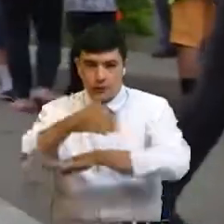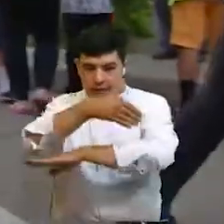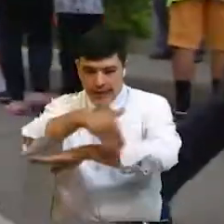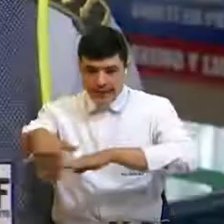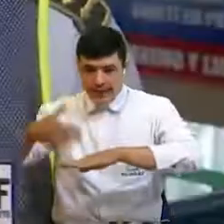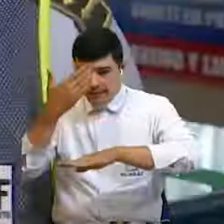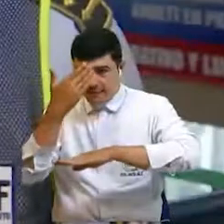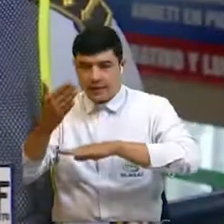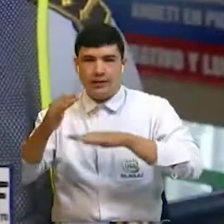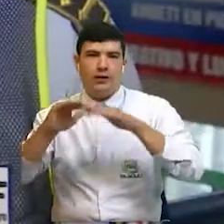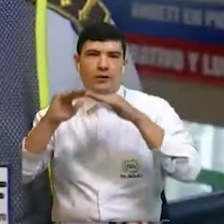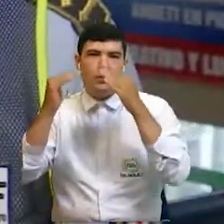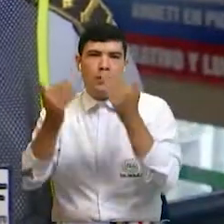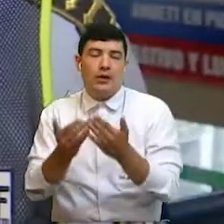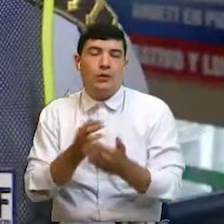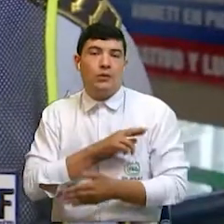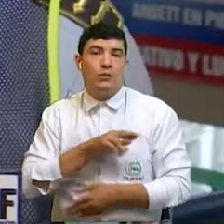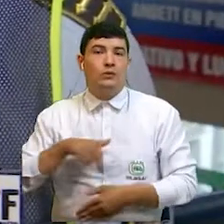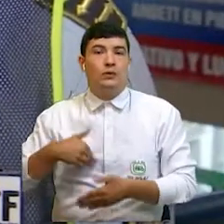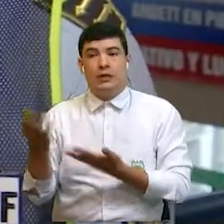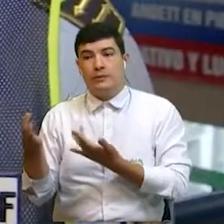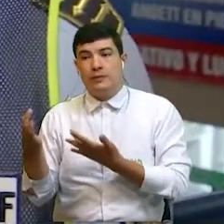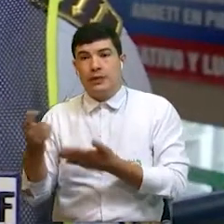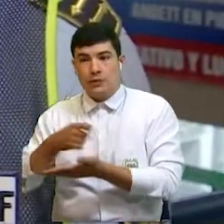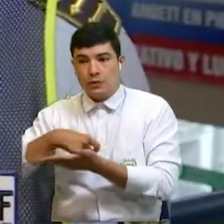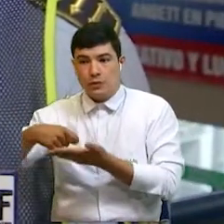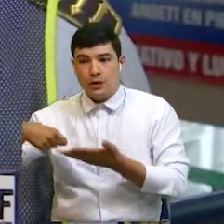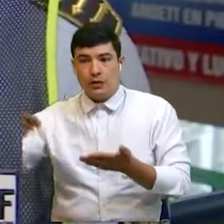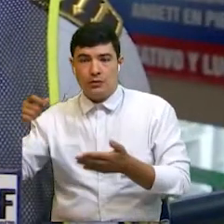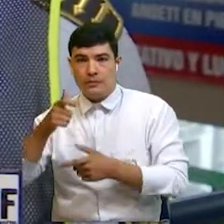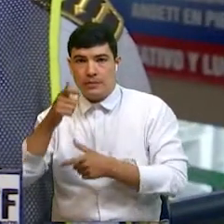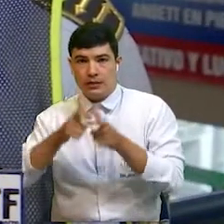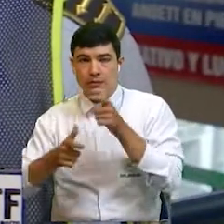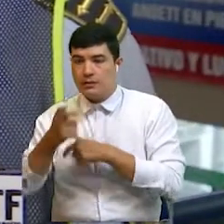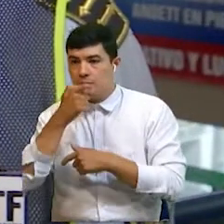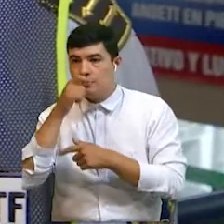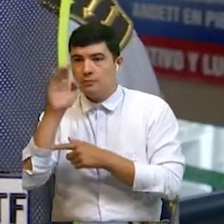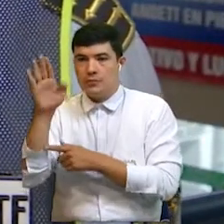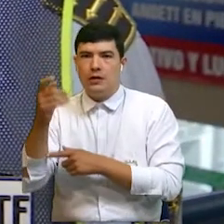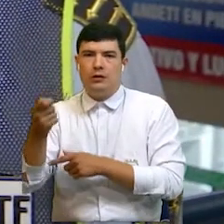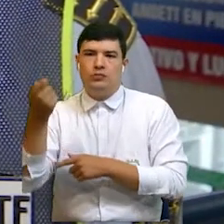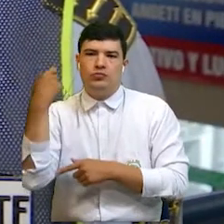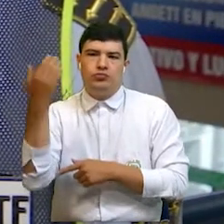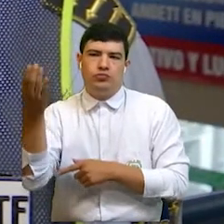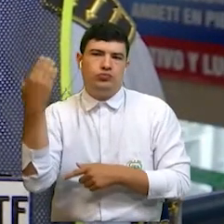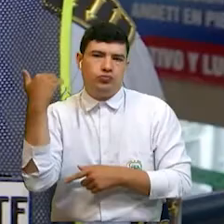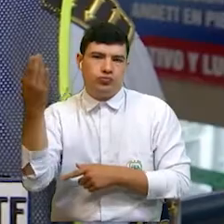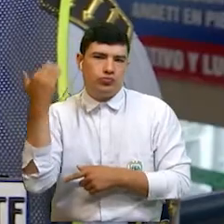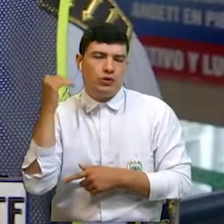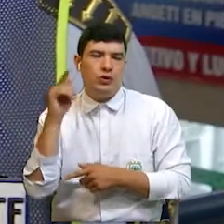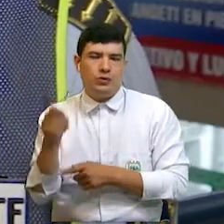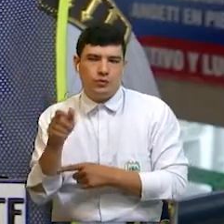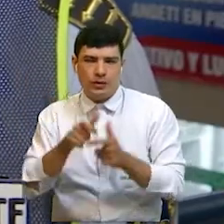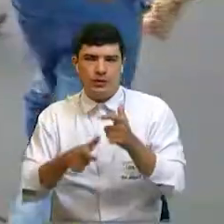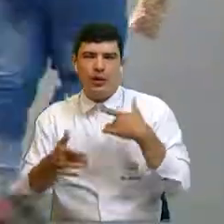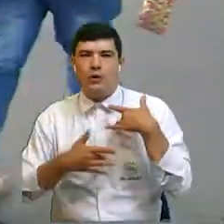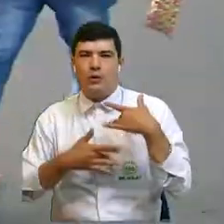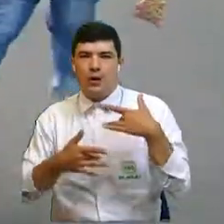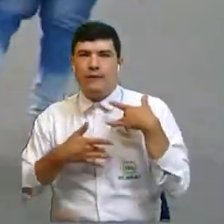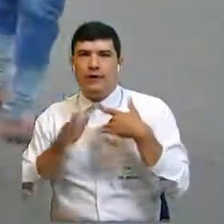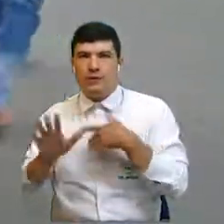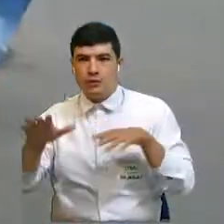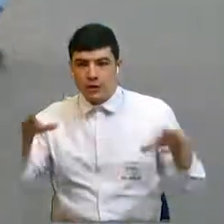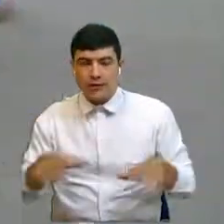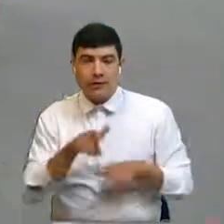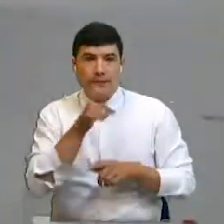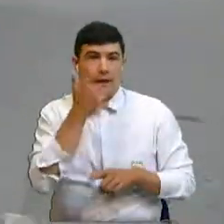lugares. Estamos esperando la contratación de los reguladores viales, que son las personas que nos colaboran en esa actividad.